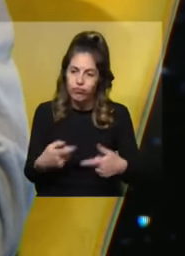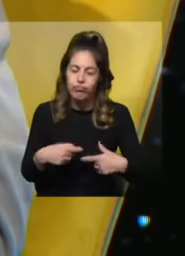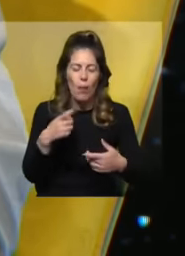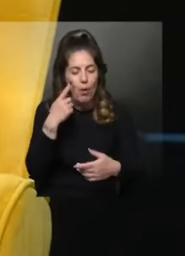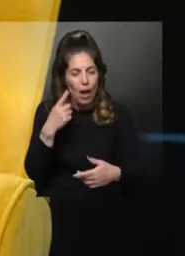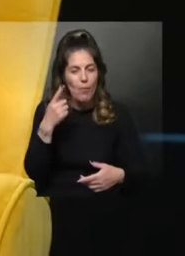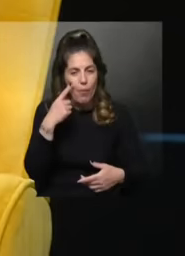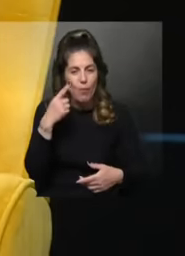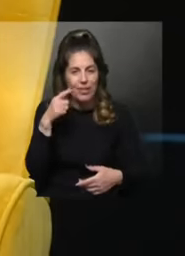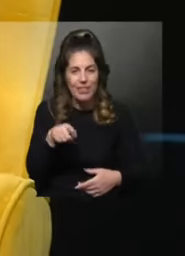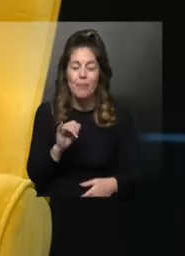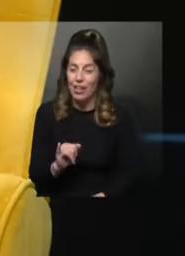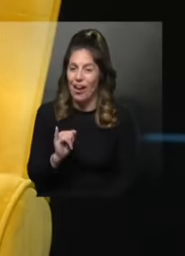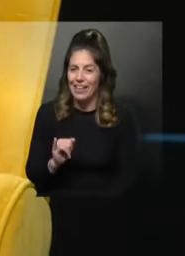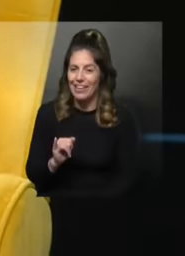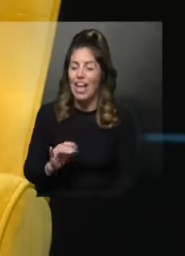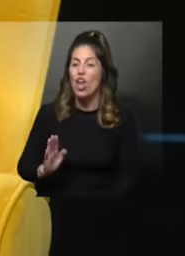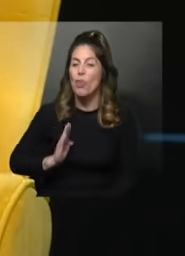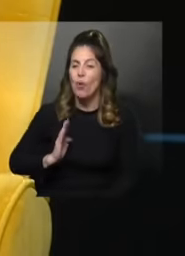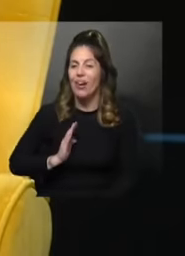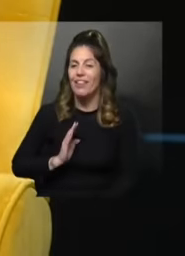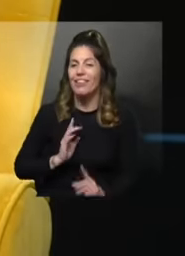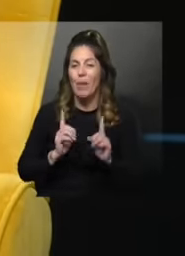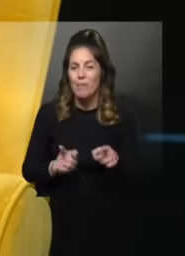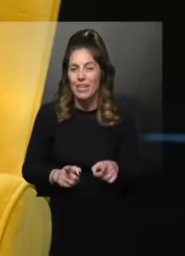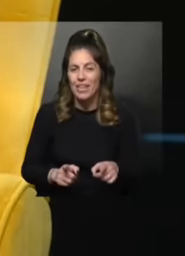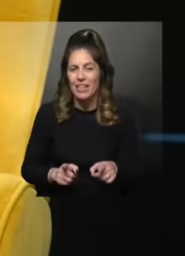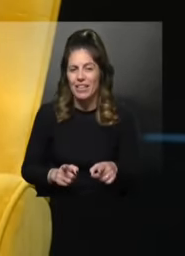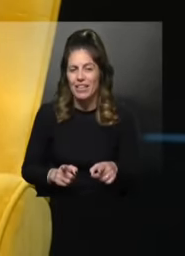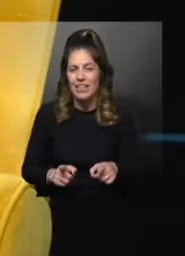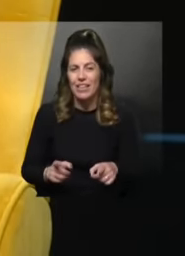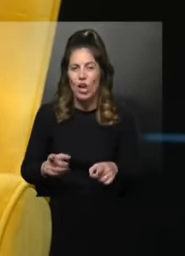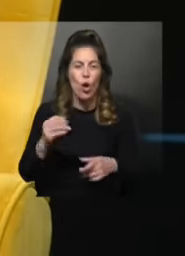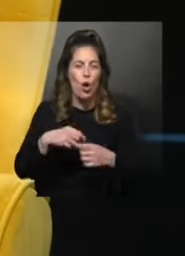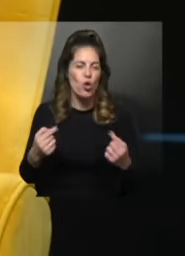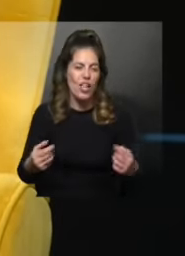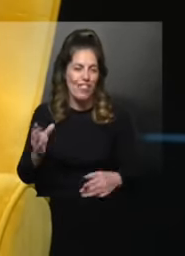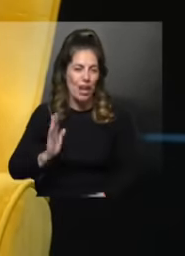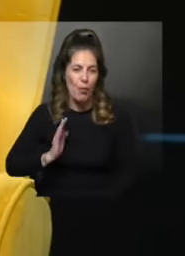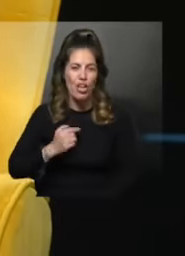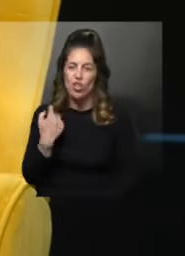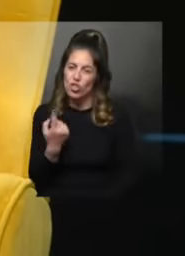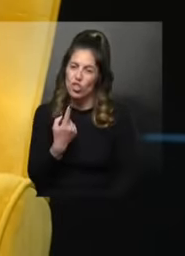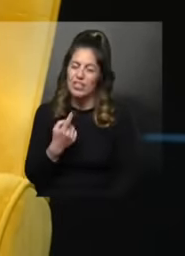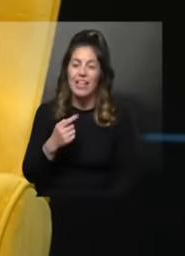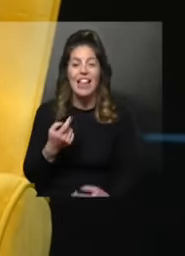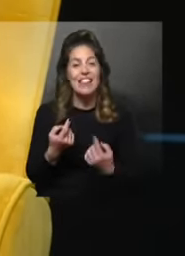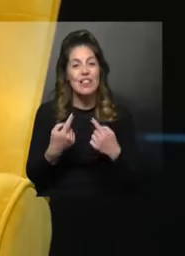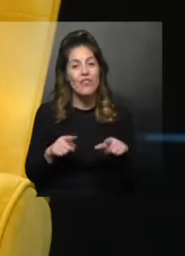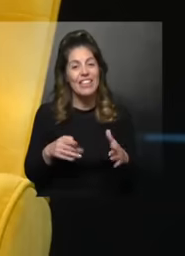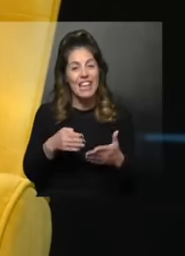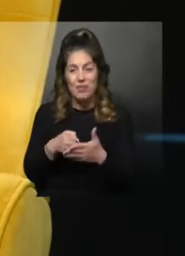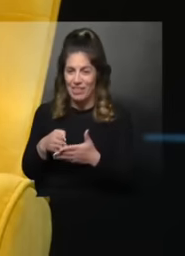encontrás. Pero ahí está lo femenino también. Las mujeres, sí. Las mujeres tenemos otras limitaciones,